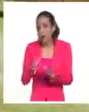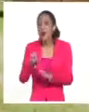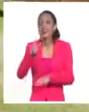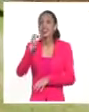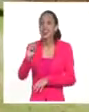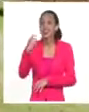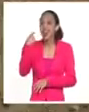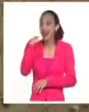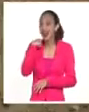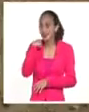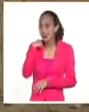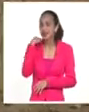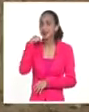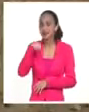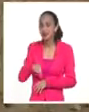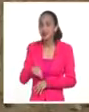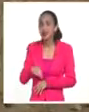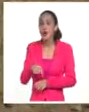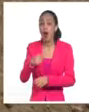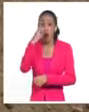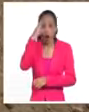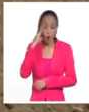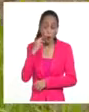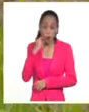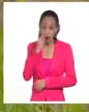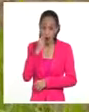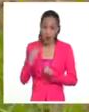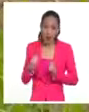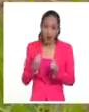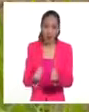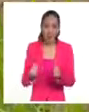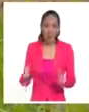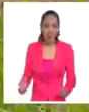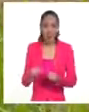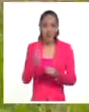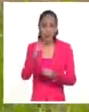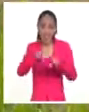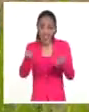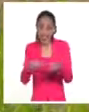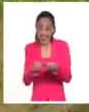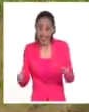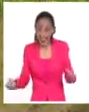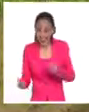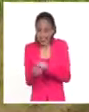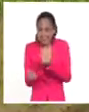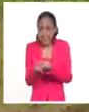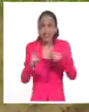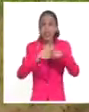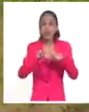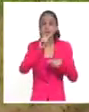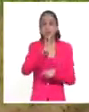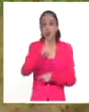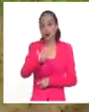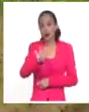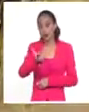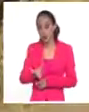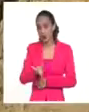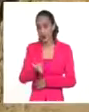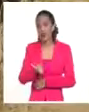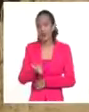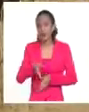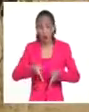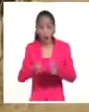3 décadas. Entonces se heredó de sus abuelos unas 10 hectáreas próximas al kilómetro 349 de la autopista nacional